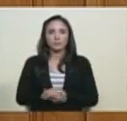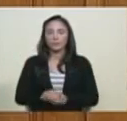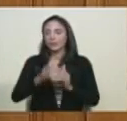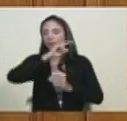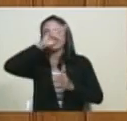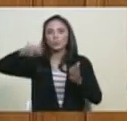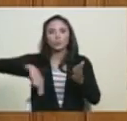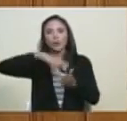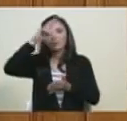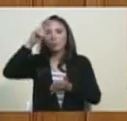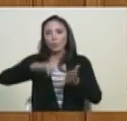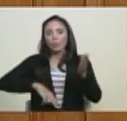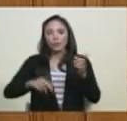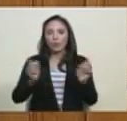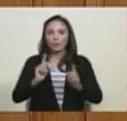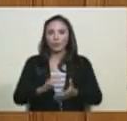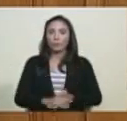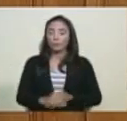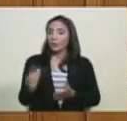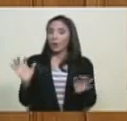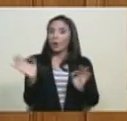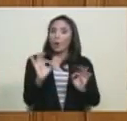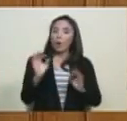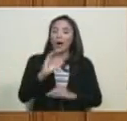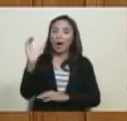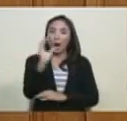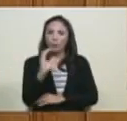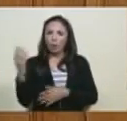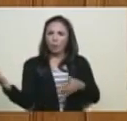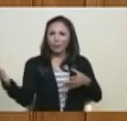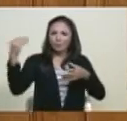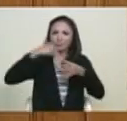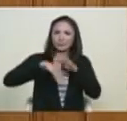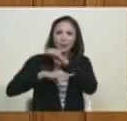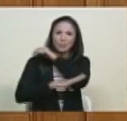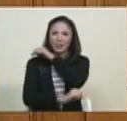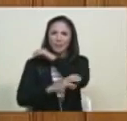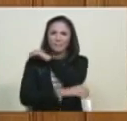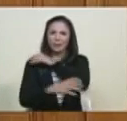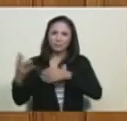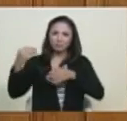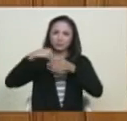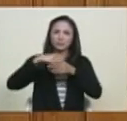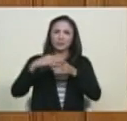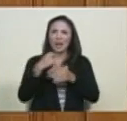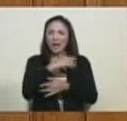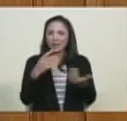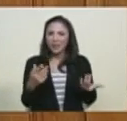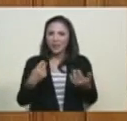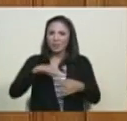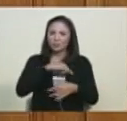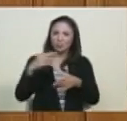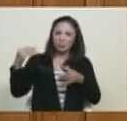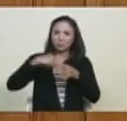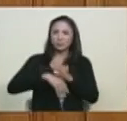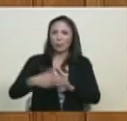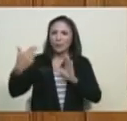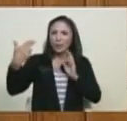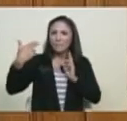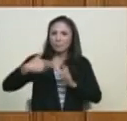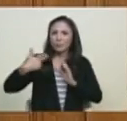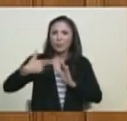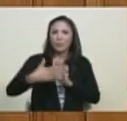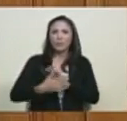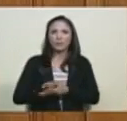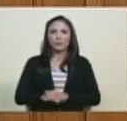Jamás. ¿Queremos que de Colombia nos venga toda esa plaga oligárquica de sicarios, asesinos?